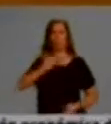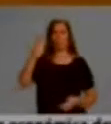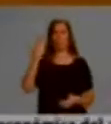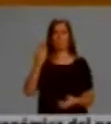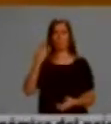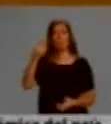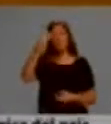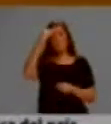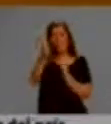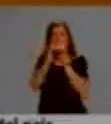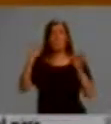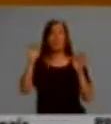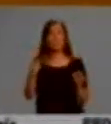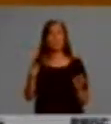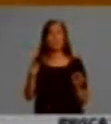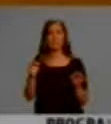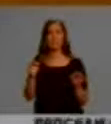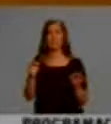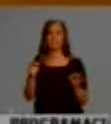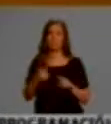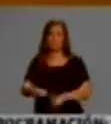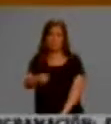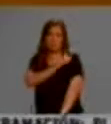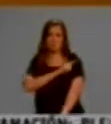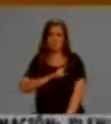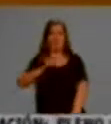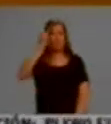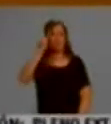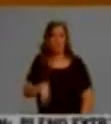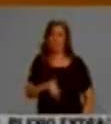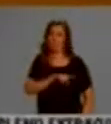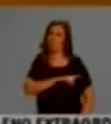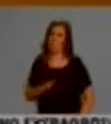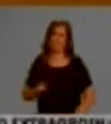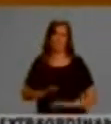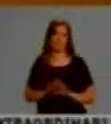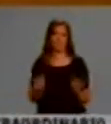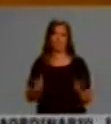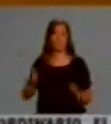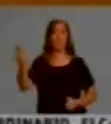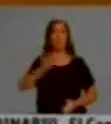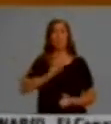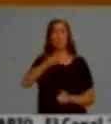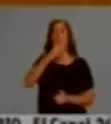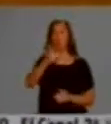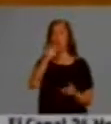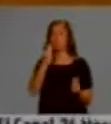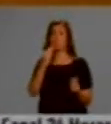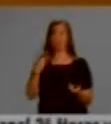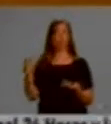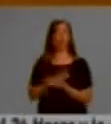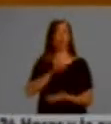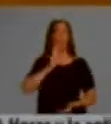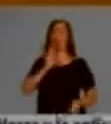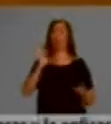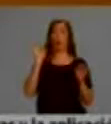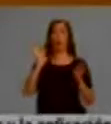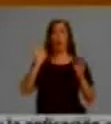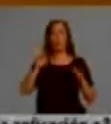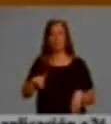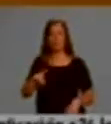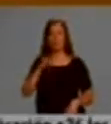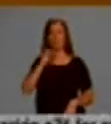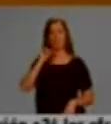que es, además, radicalmente falsa. Dañina porque en esa percepción se asientan